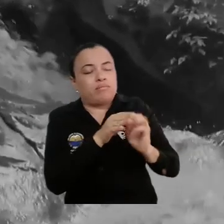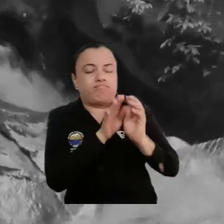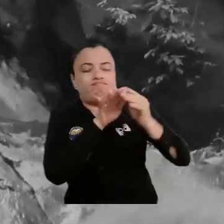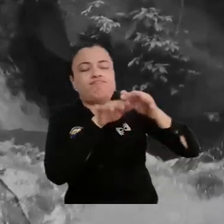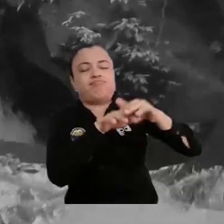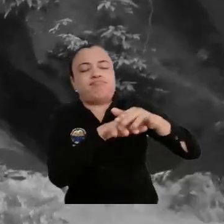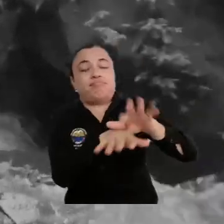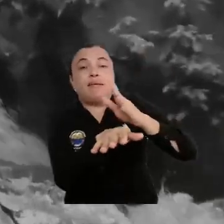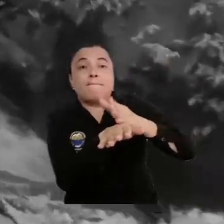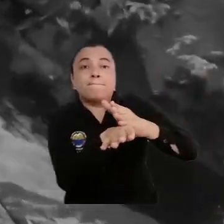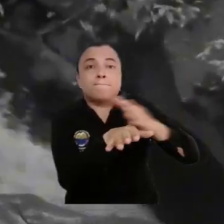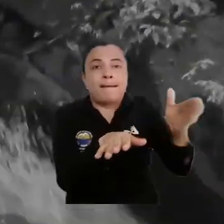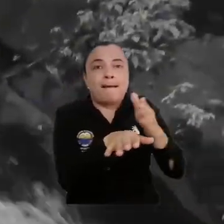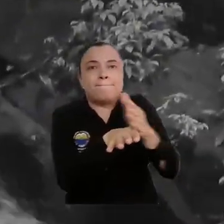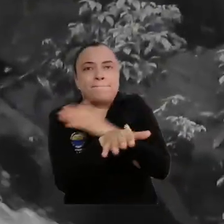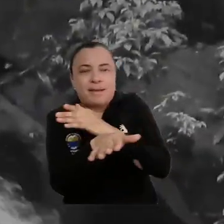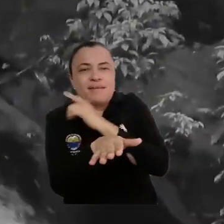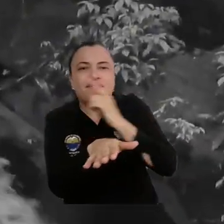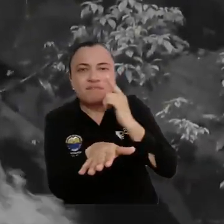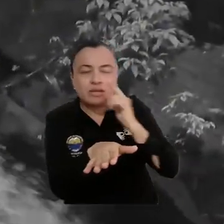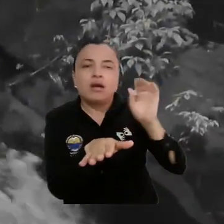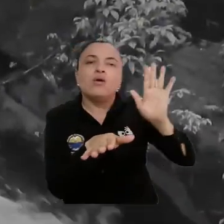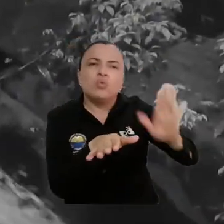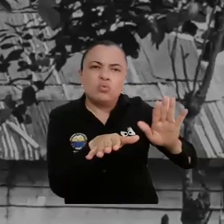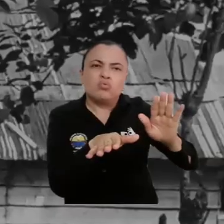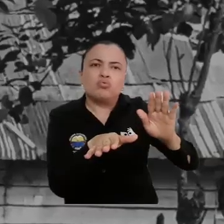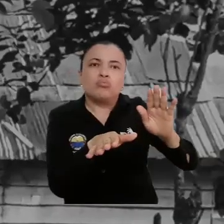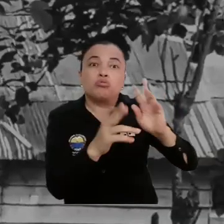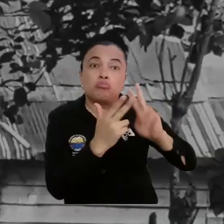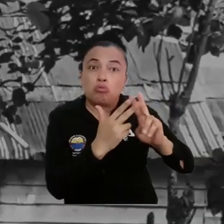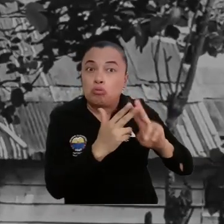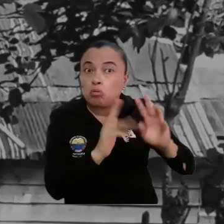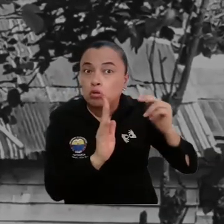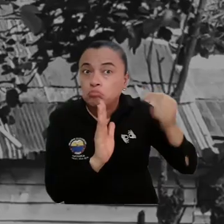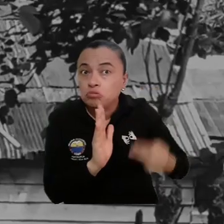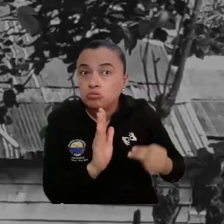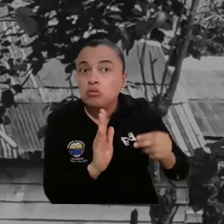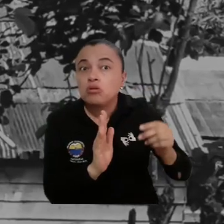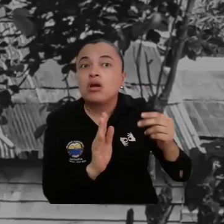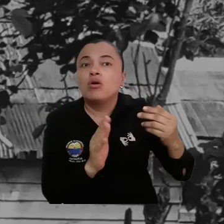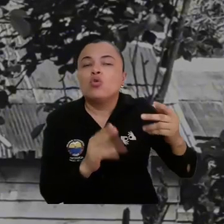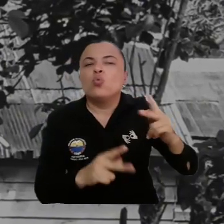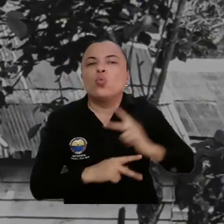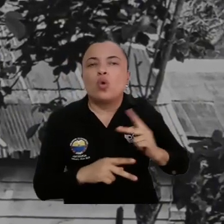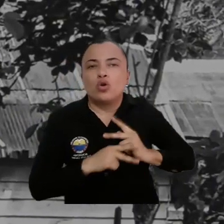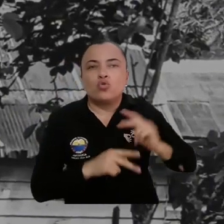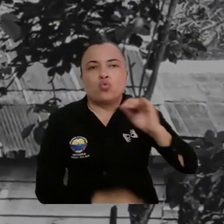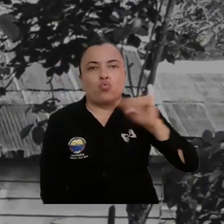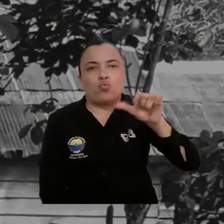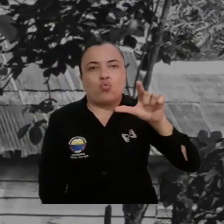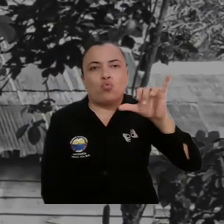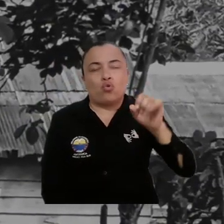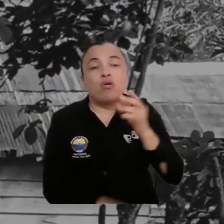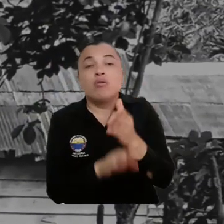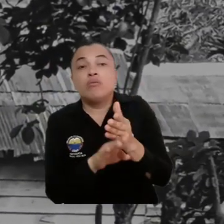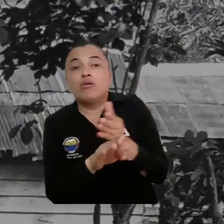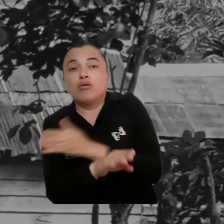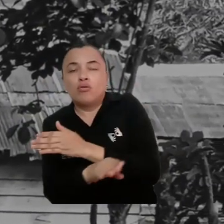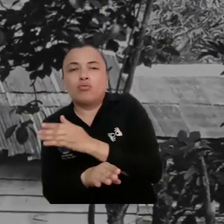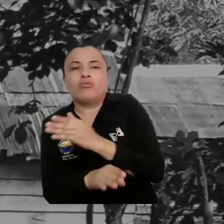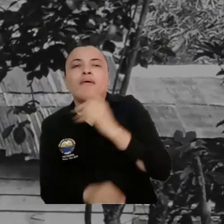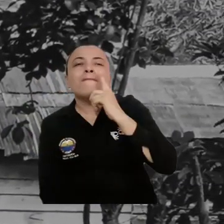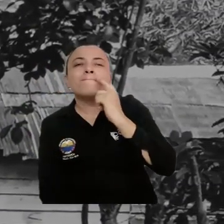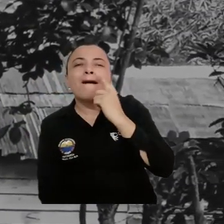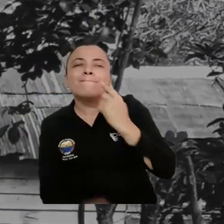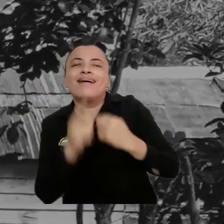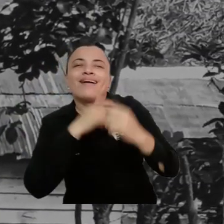fincas. La una, hasta donde yo conozco la historia, es de Julio Illich y el otro lado pues